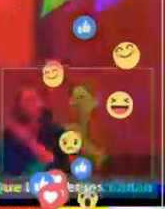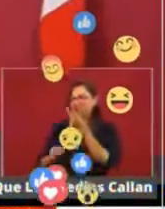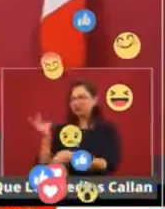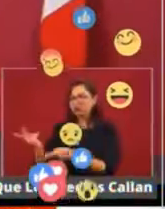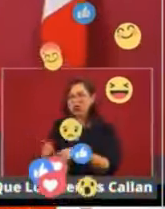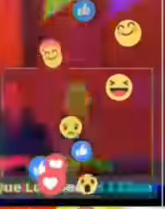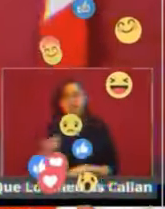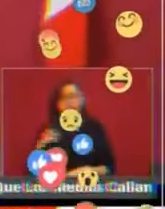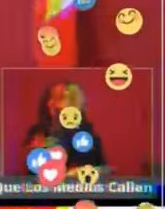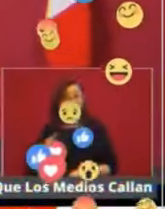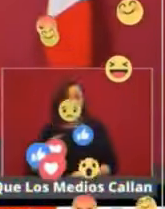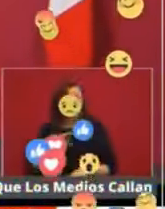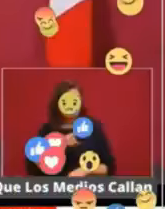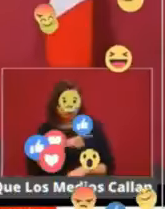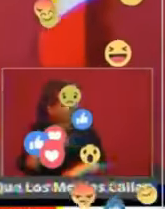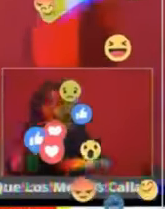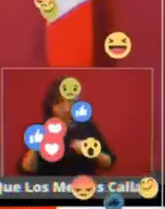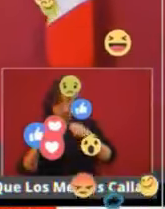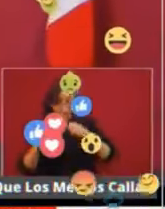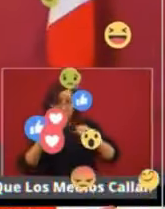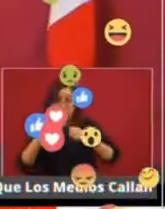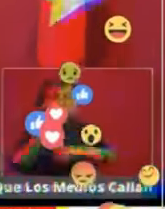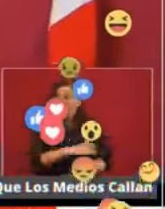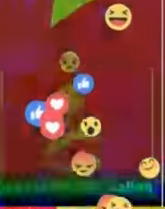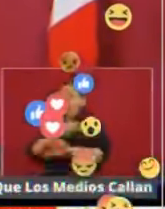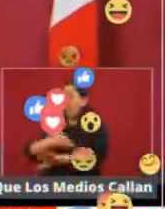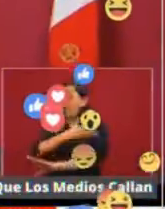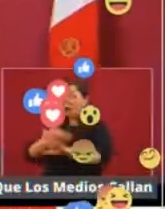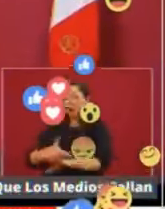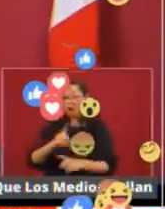Peña Nieto o a Calderón o a Fox.